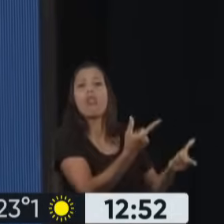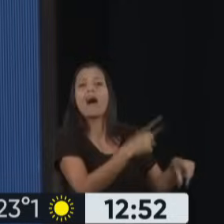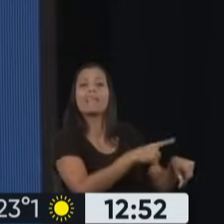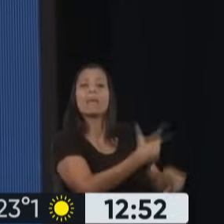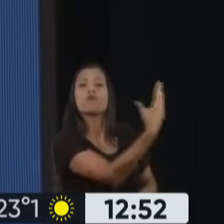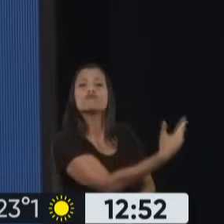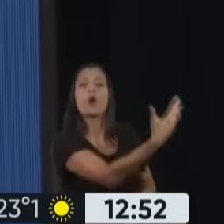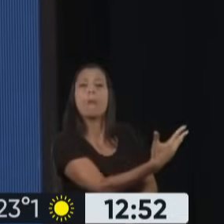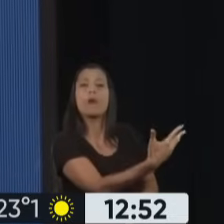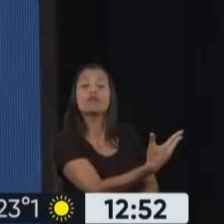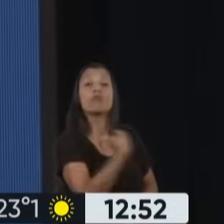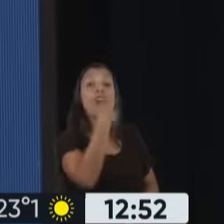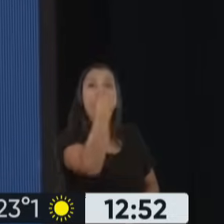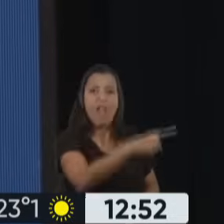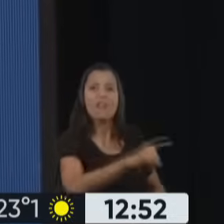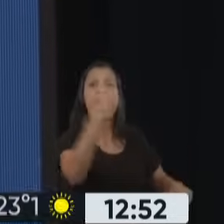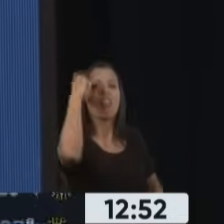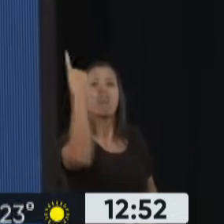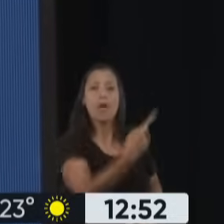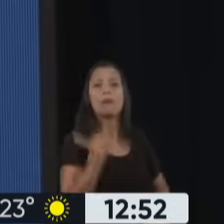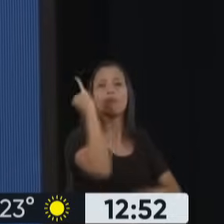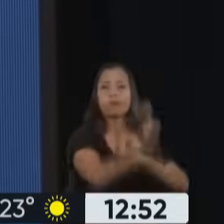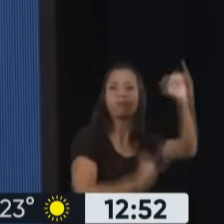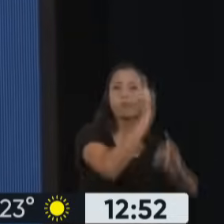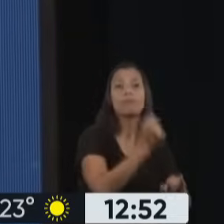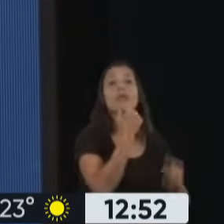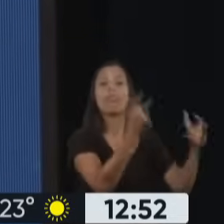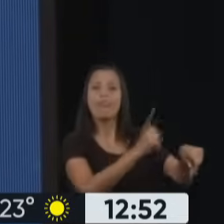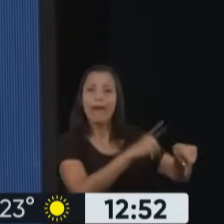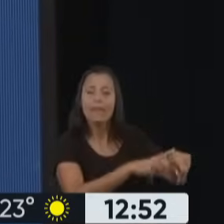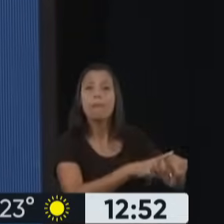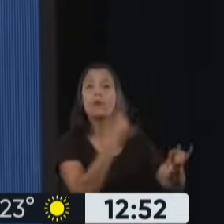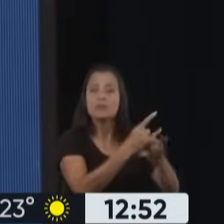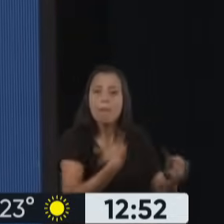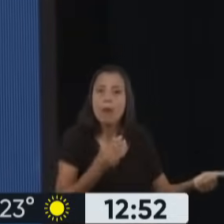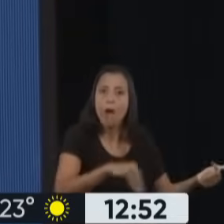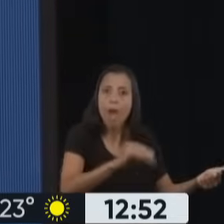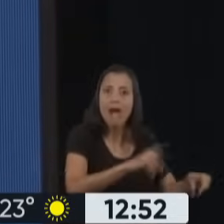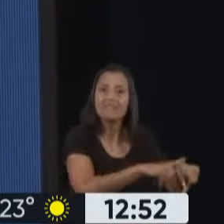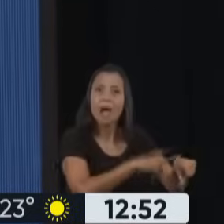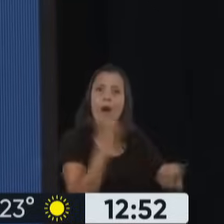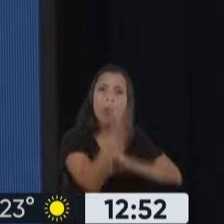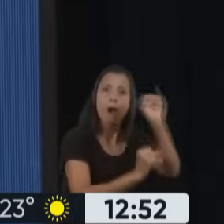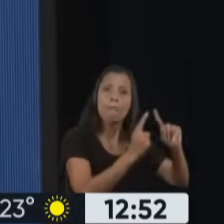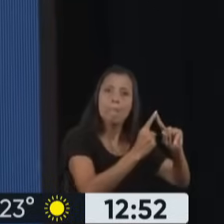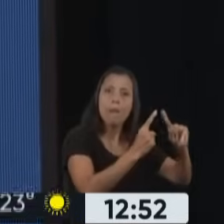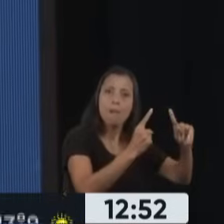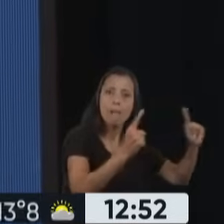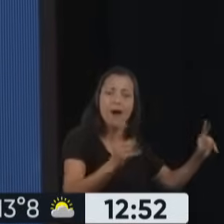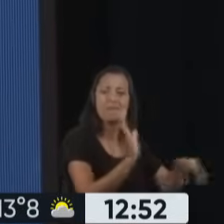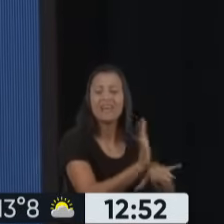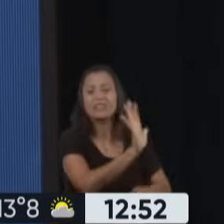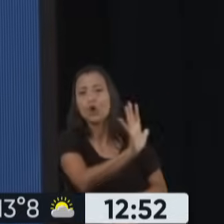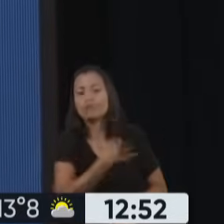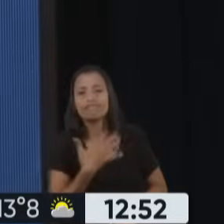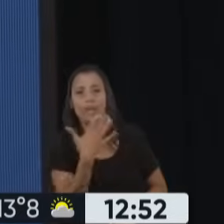hablaba 10. Si se le daba 10, hablaba 20. Si se le daba 15, hablaba 30. Es